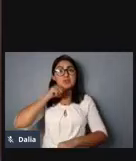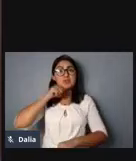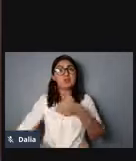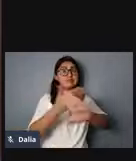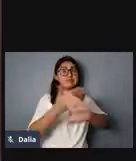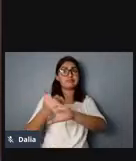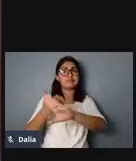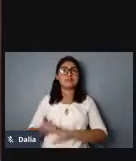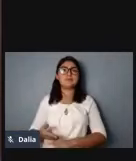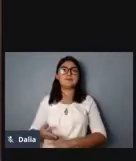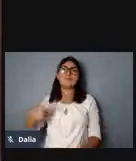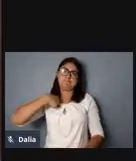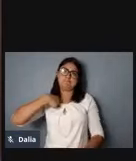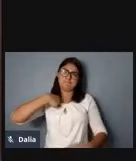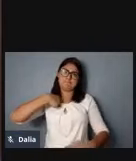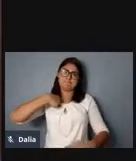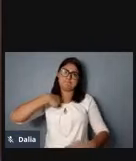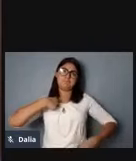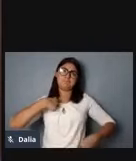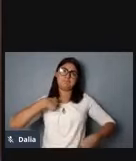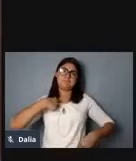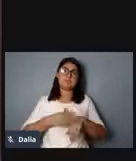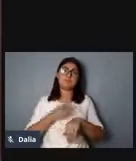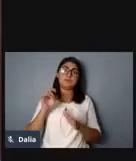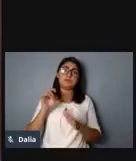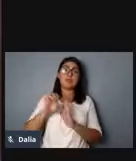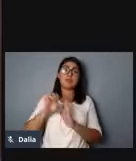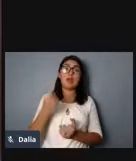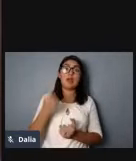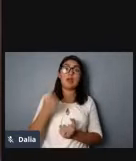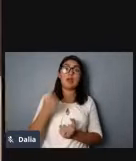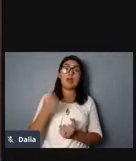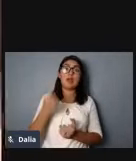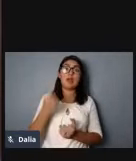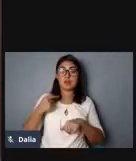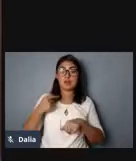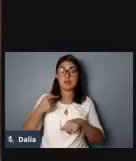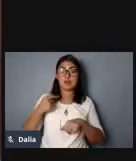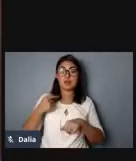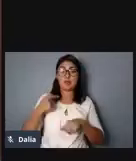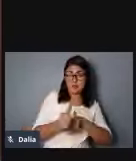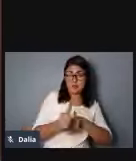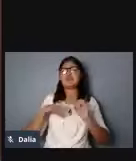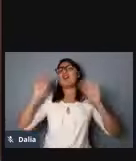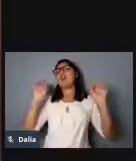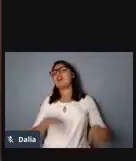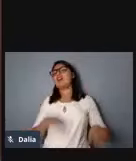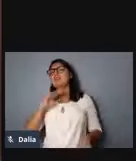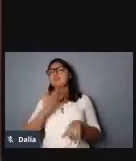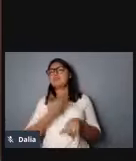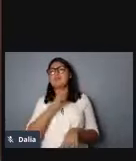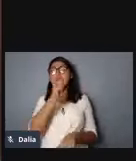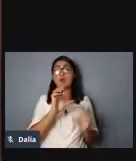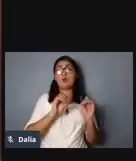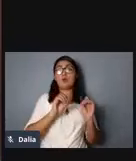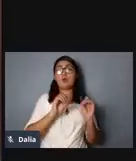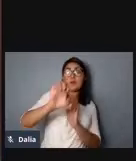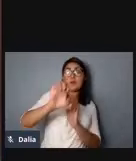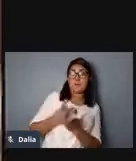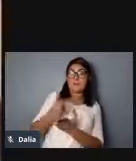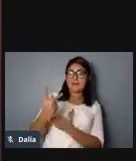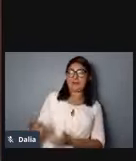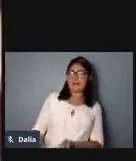premio, entonces no vamos a ser responsables. Y es que voy a ahondar en esto un poquito. Es